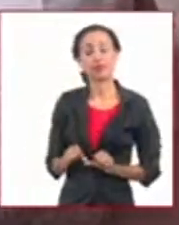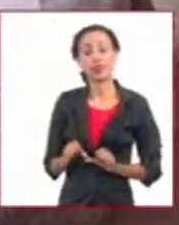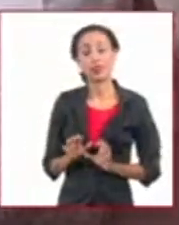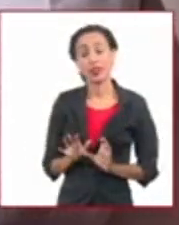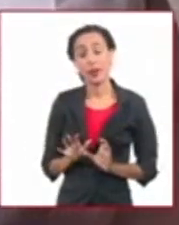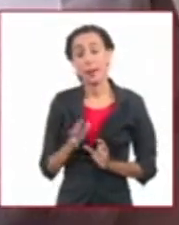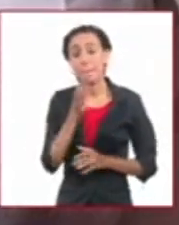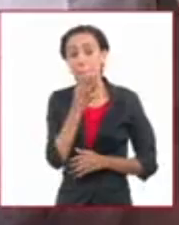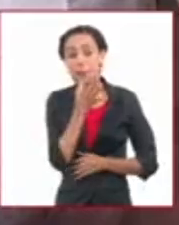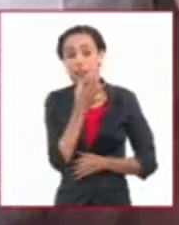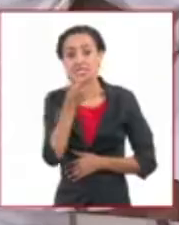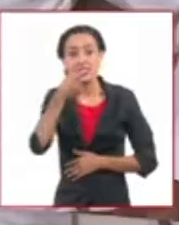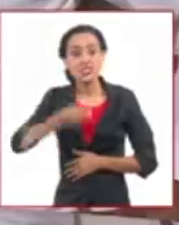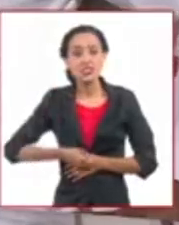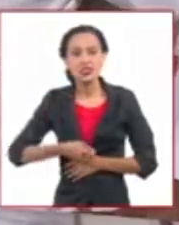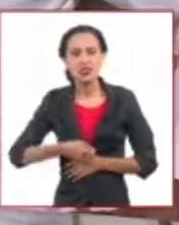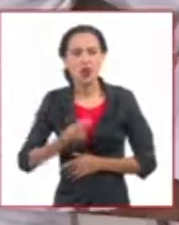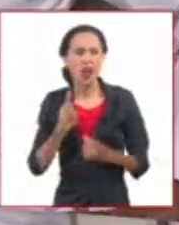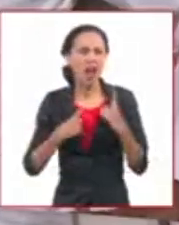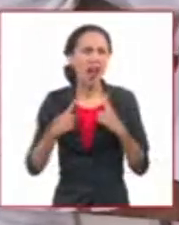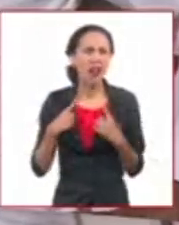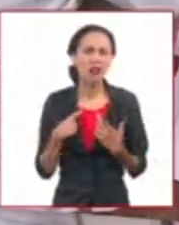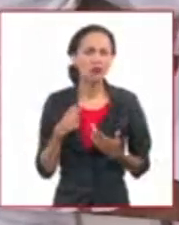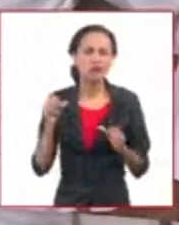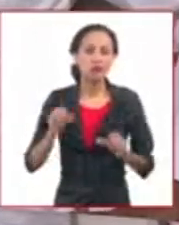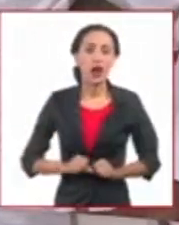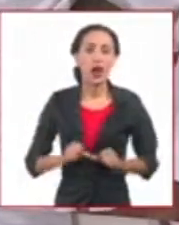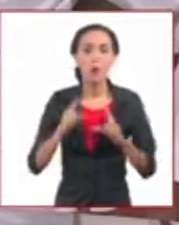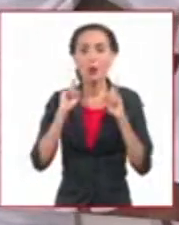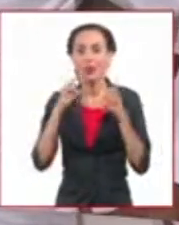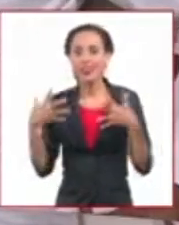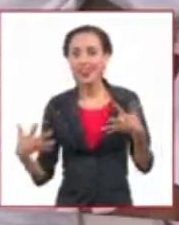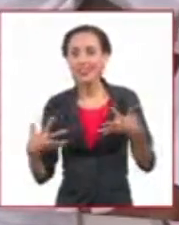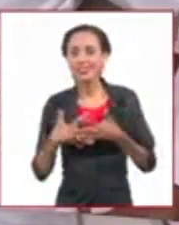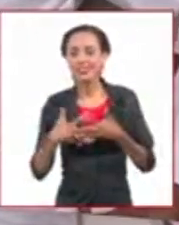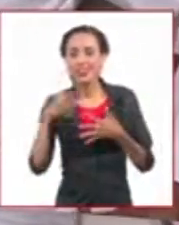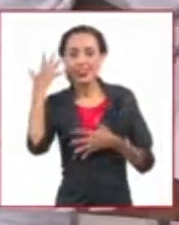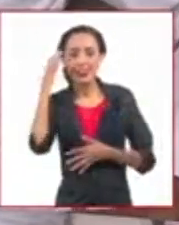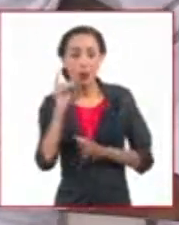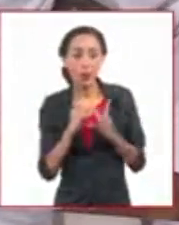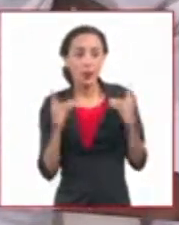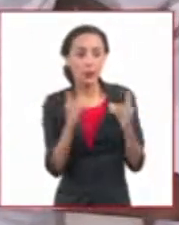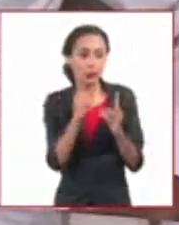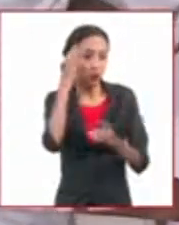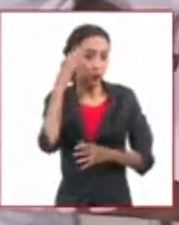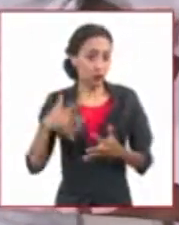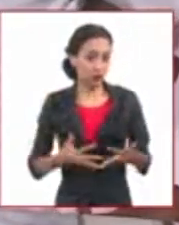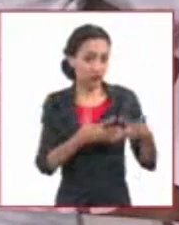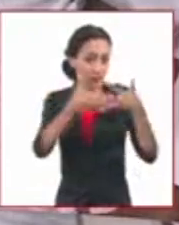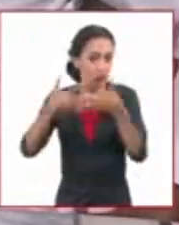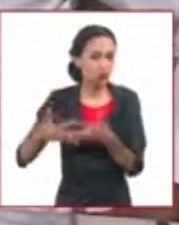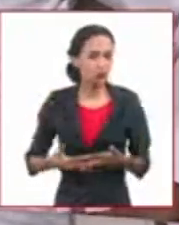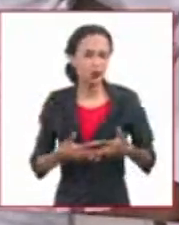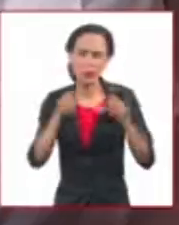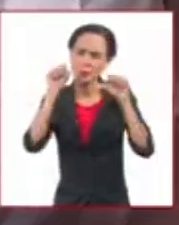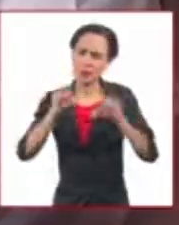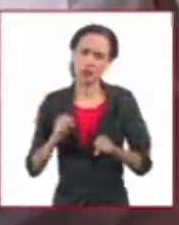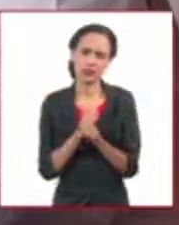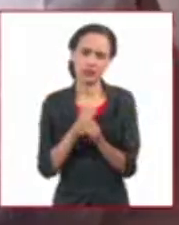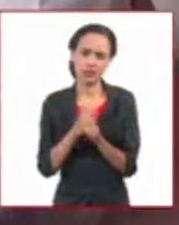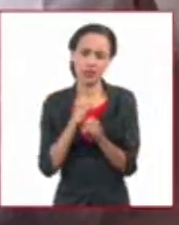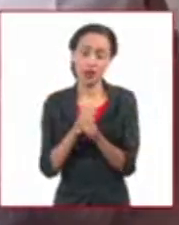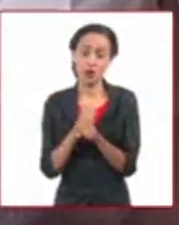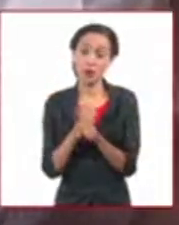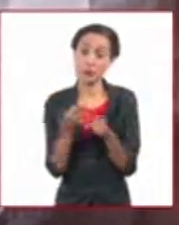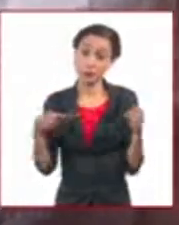decisión torpe en materia de política exterior del departamento de estado y en este caso del gobierno de bailén